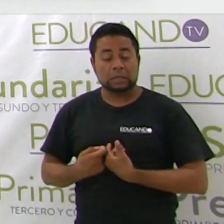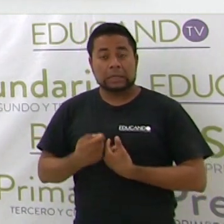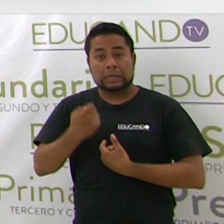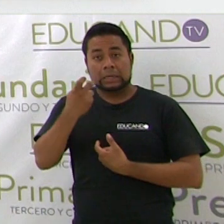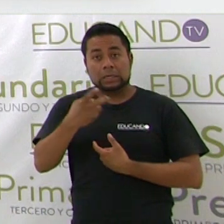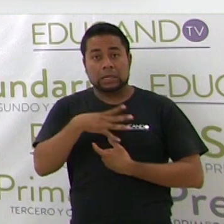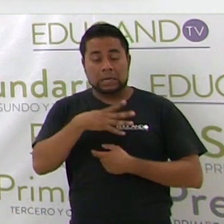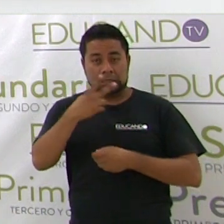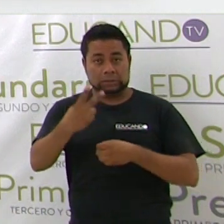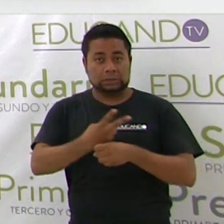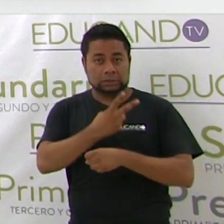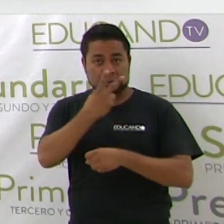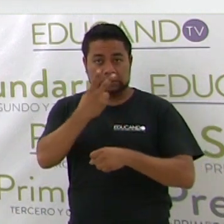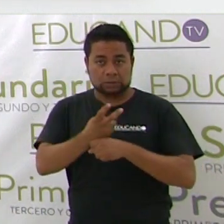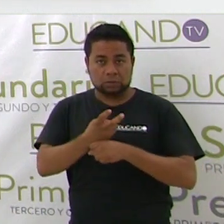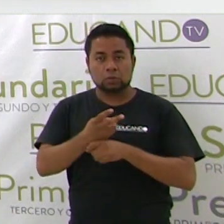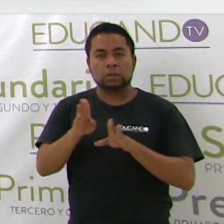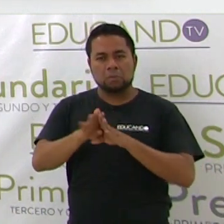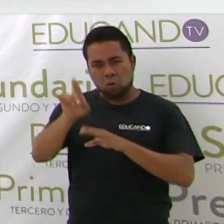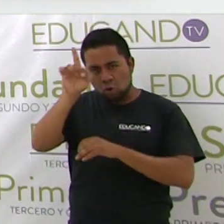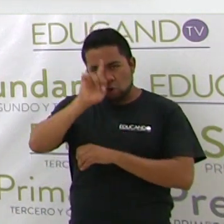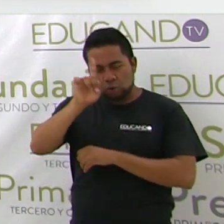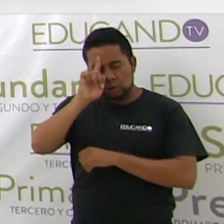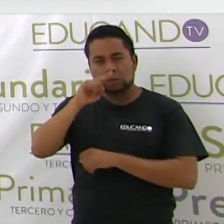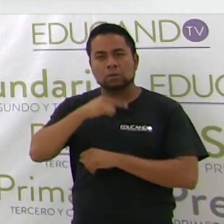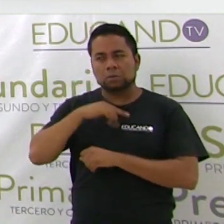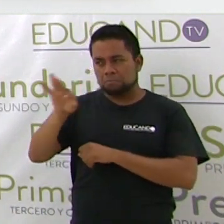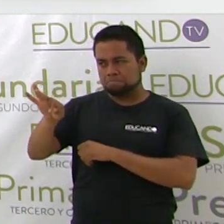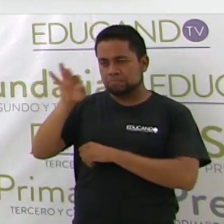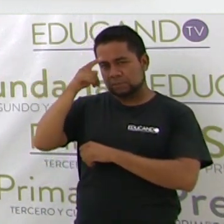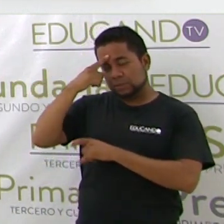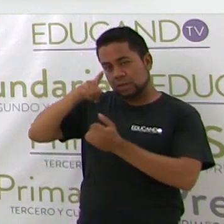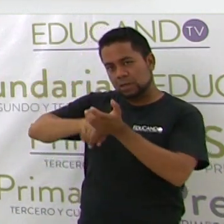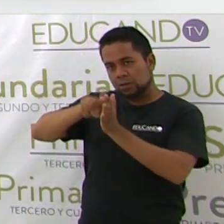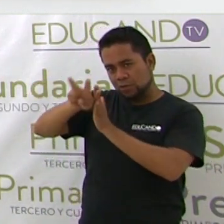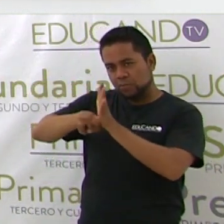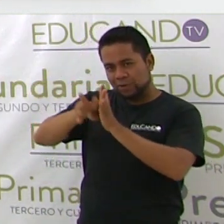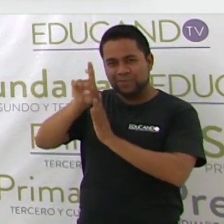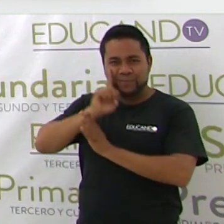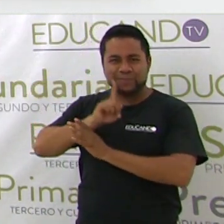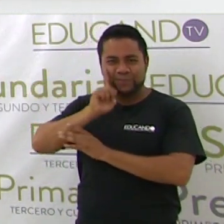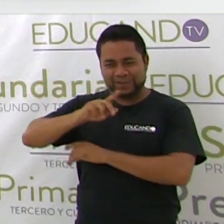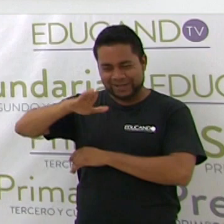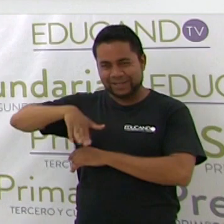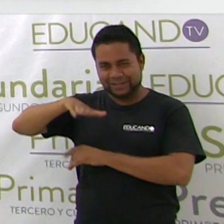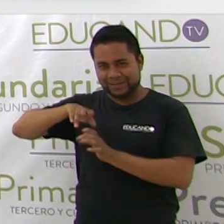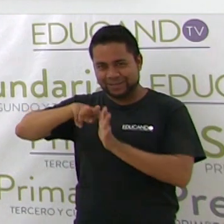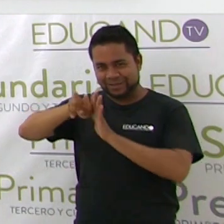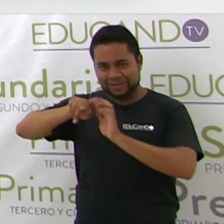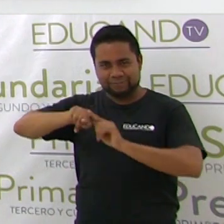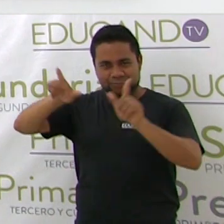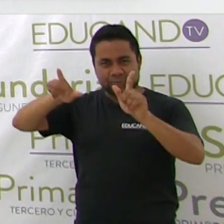Esa es la segunda orientación que podemos rescatar del video de Cindy.